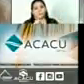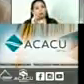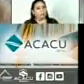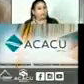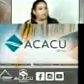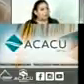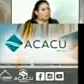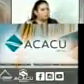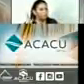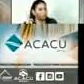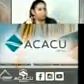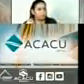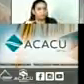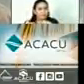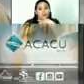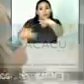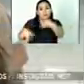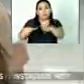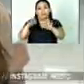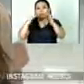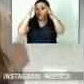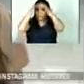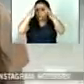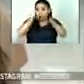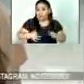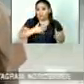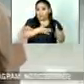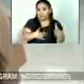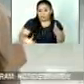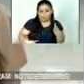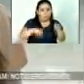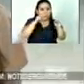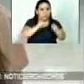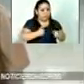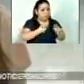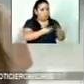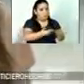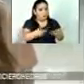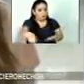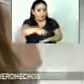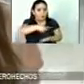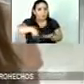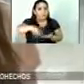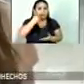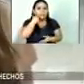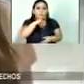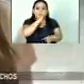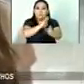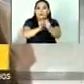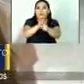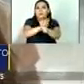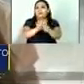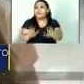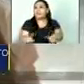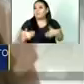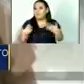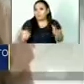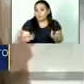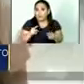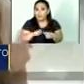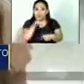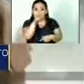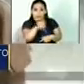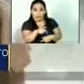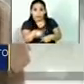Una de las medidas que se ha tomado por parte del Ejecutivo para ayudar a todas las personas que han resultado afectadas por la pandemia del COVID-19 es que